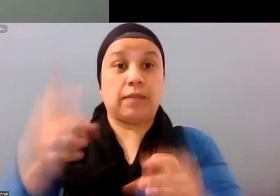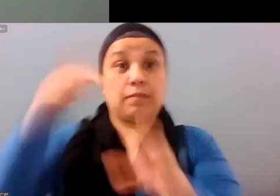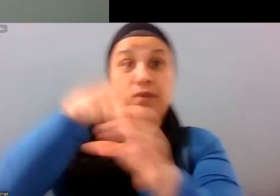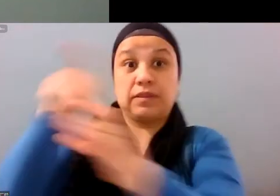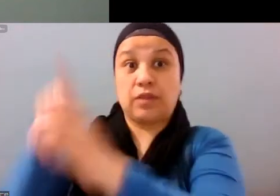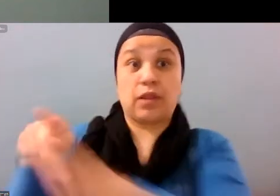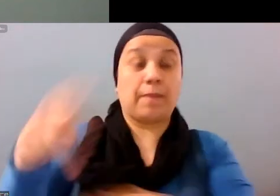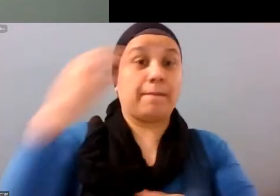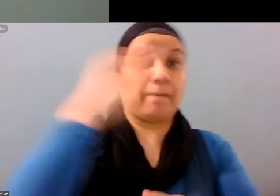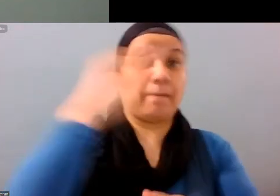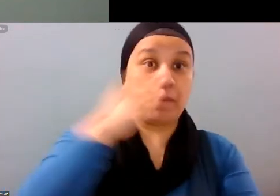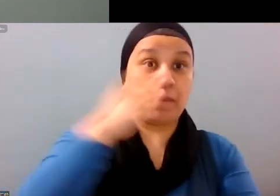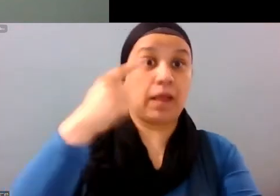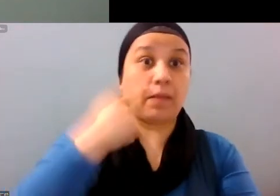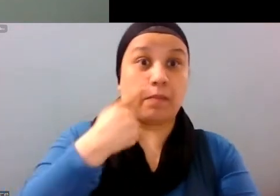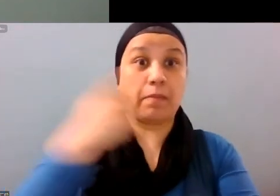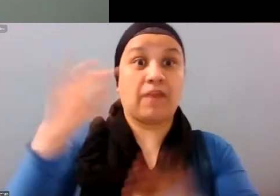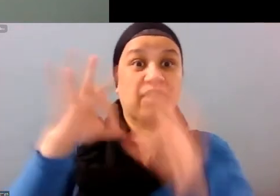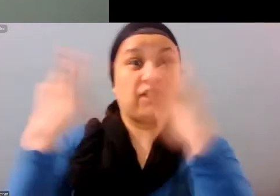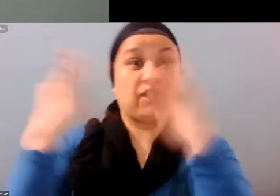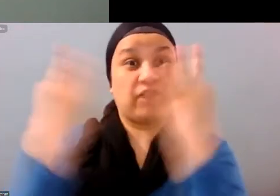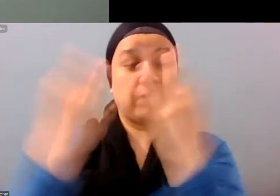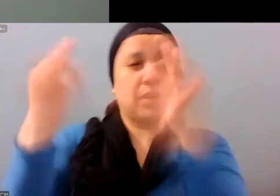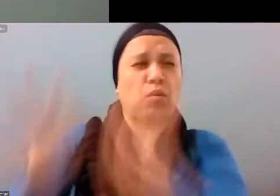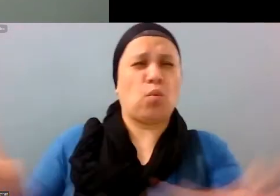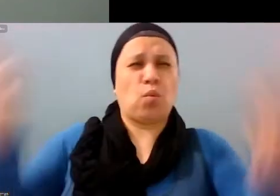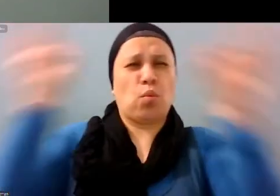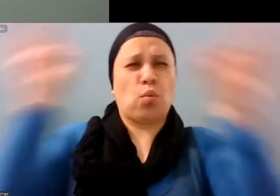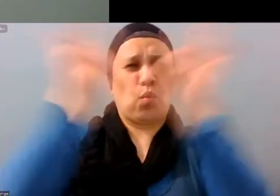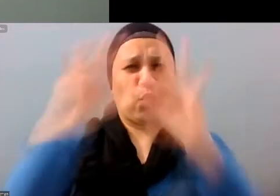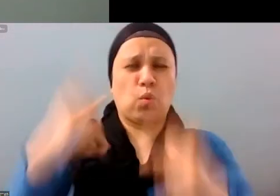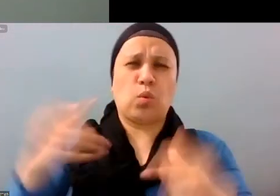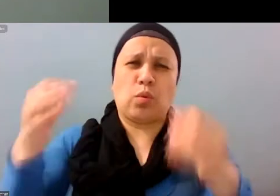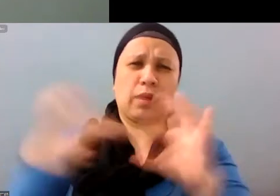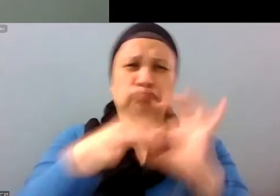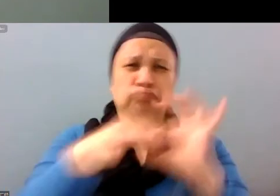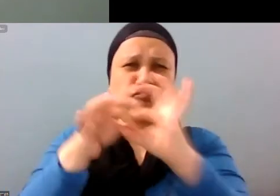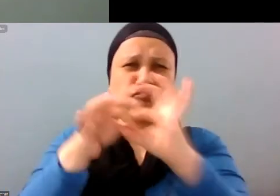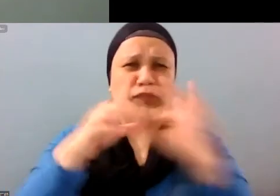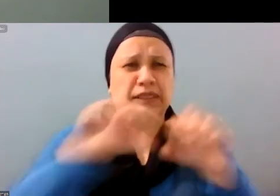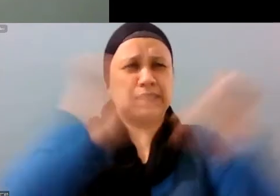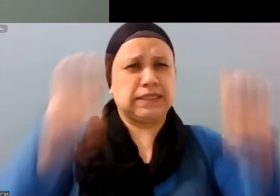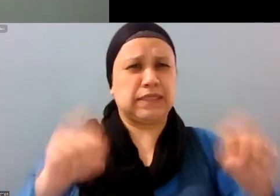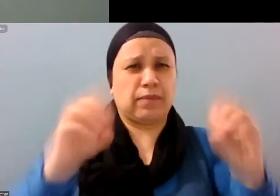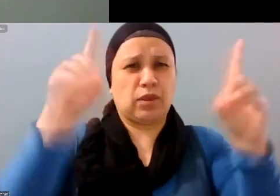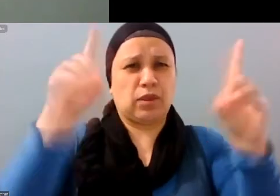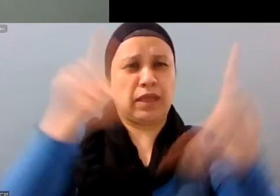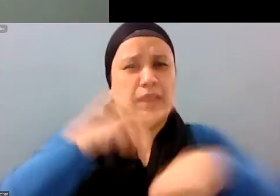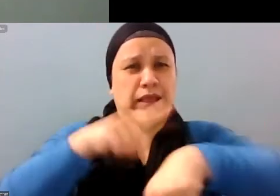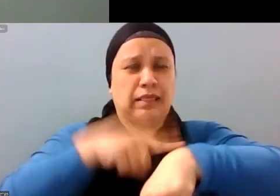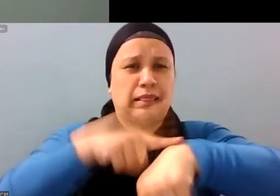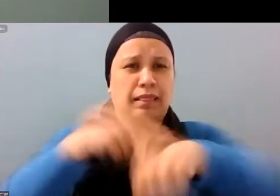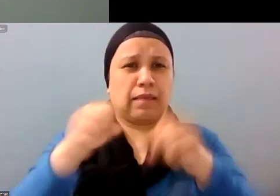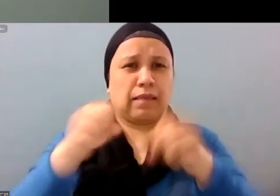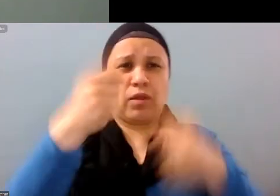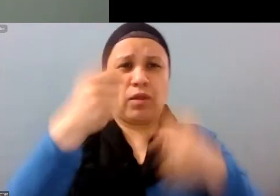quienes son pieza fundamental en el actual contexto educativo en tiempos de pandemia y hoy están